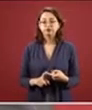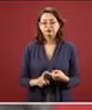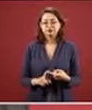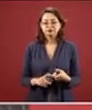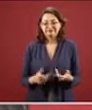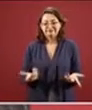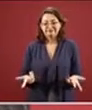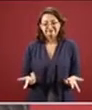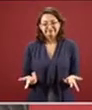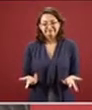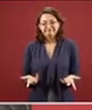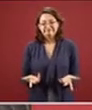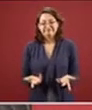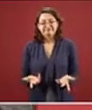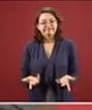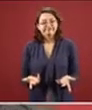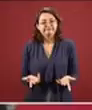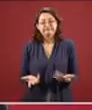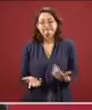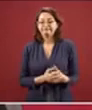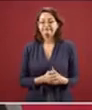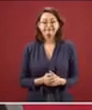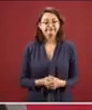O sea,